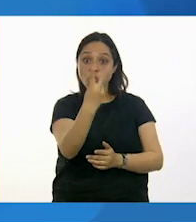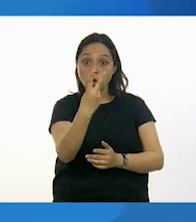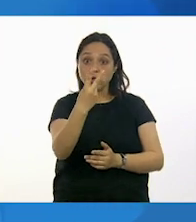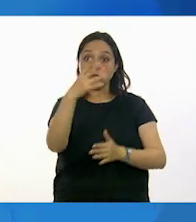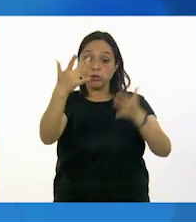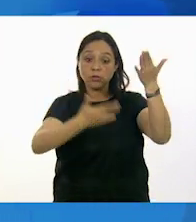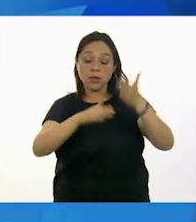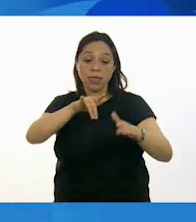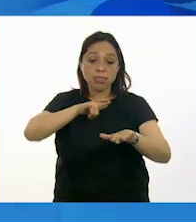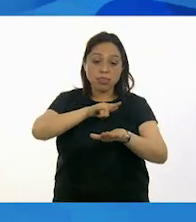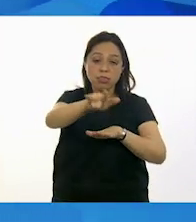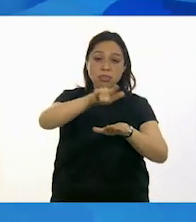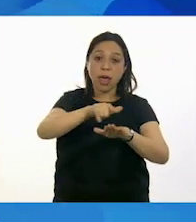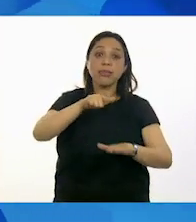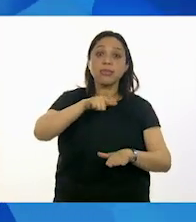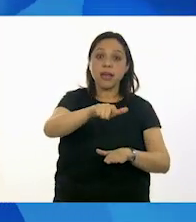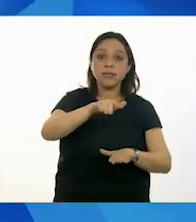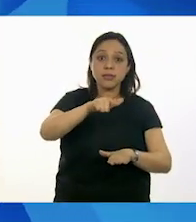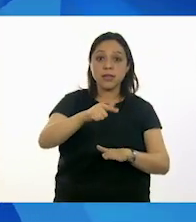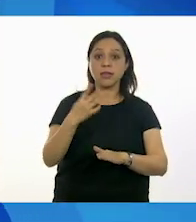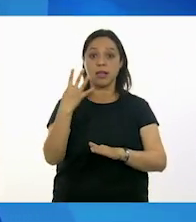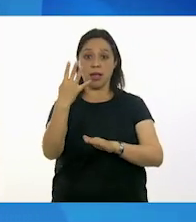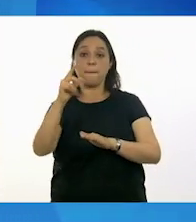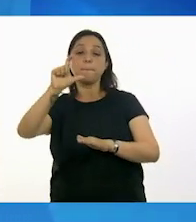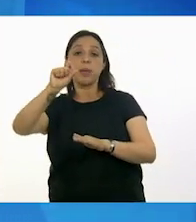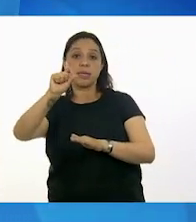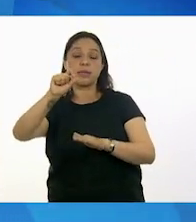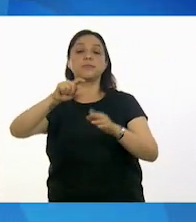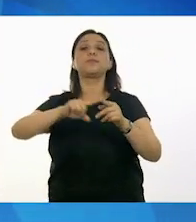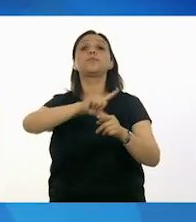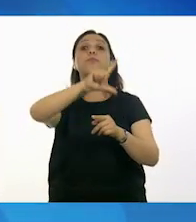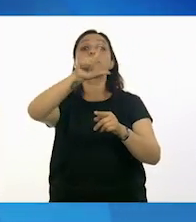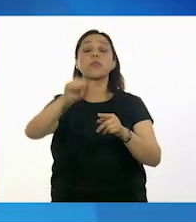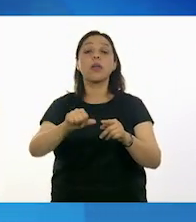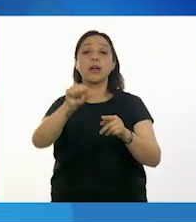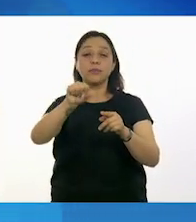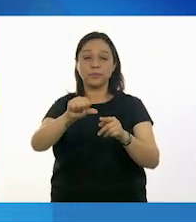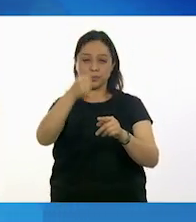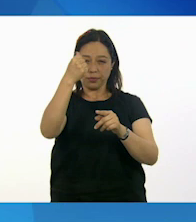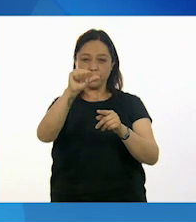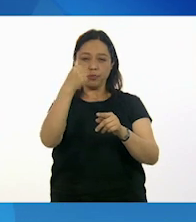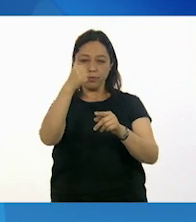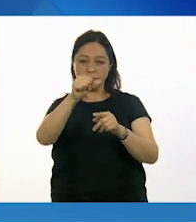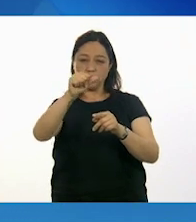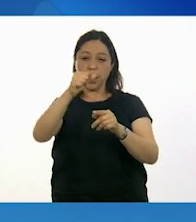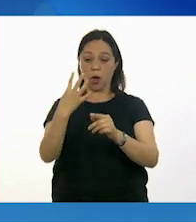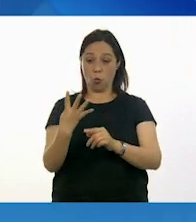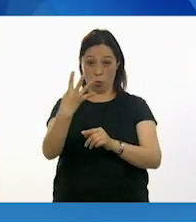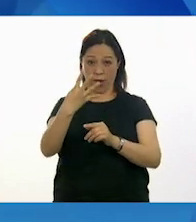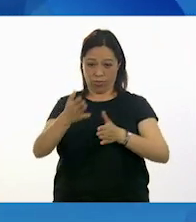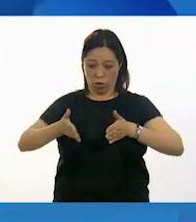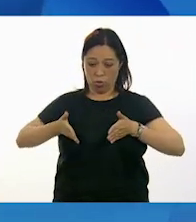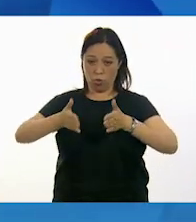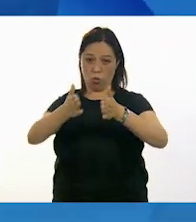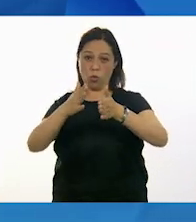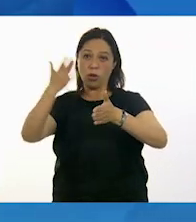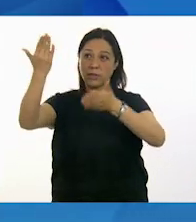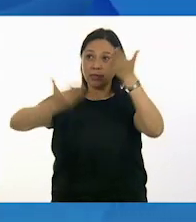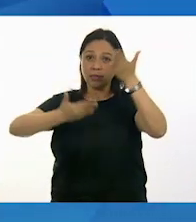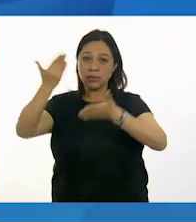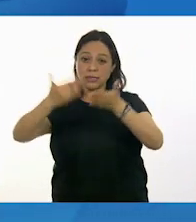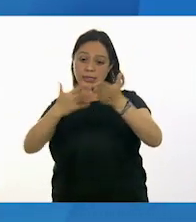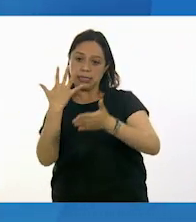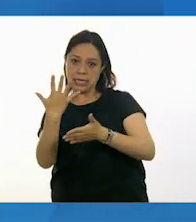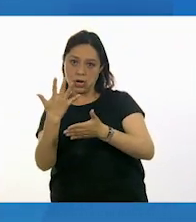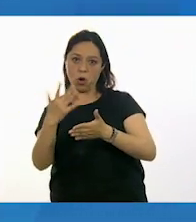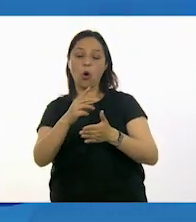en la pista 4, 20 aviones. A las 11 horas en la pista 4 aterrizaron 5 aviones. En la pista 3, 22